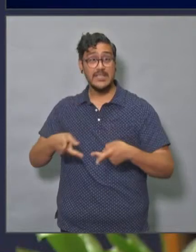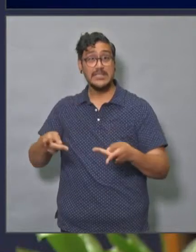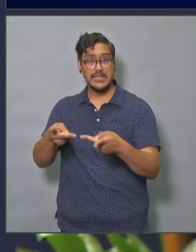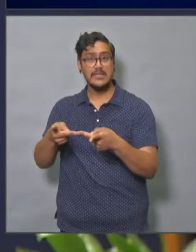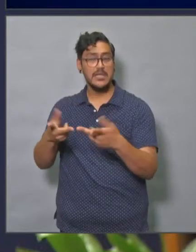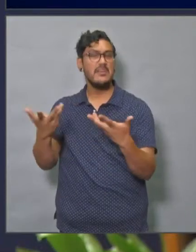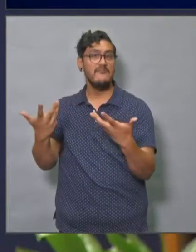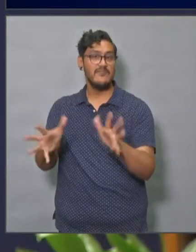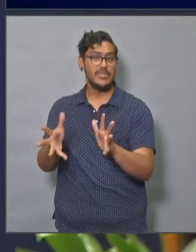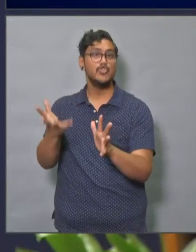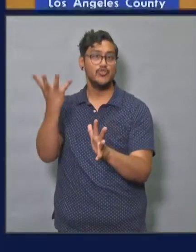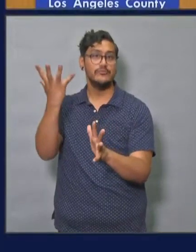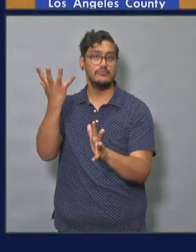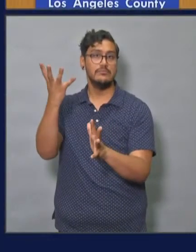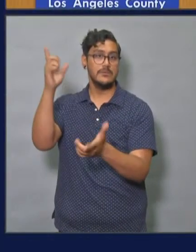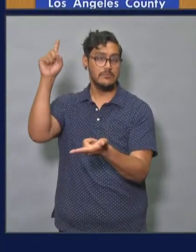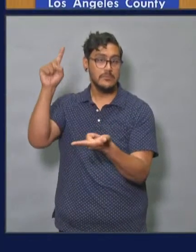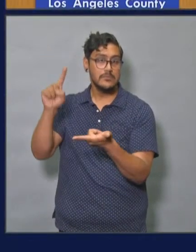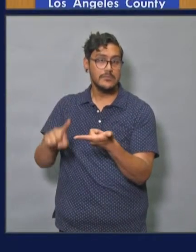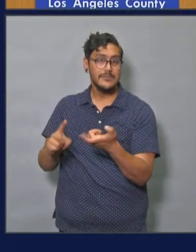could put up the slide.